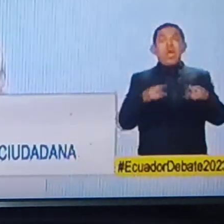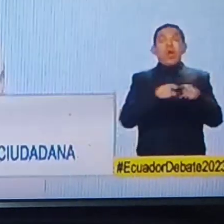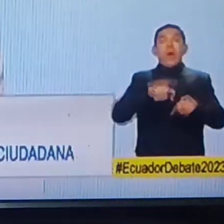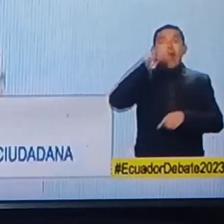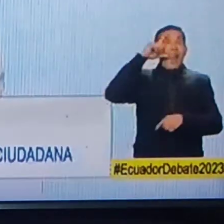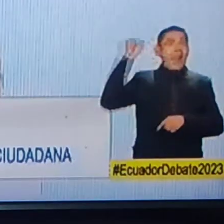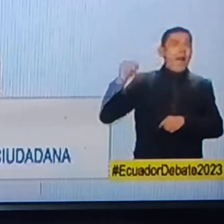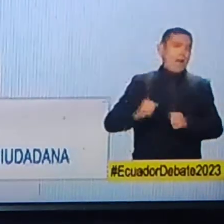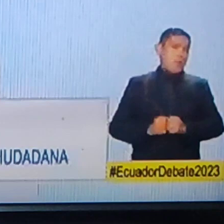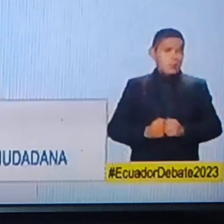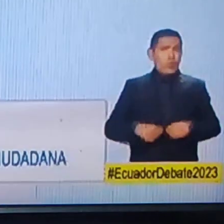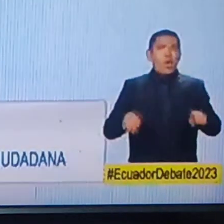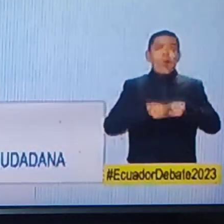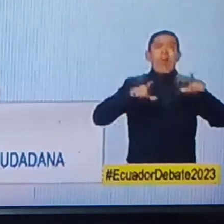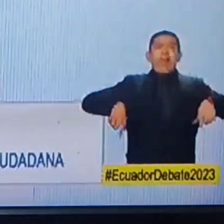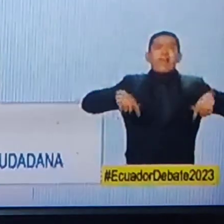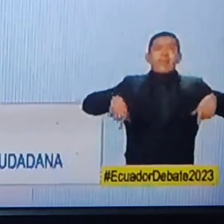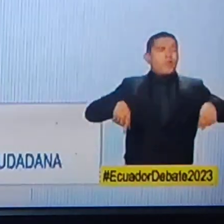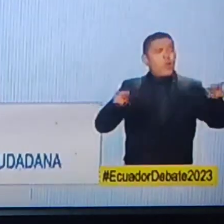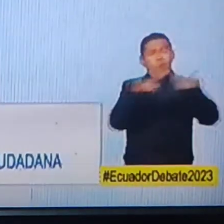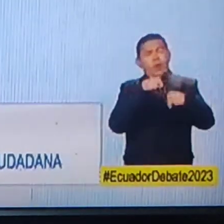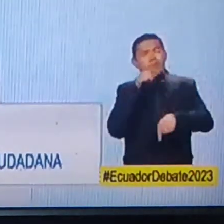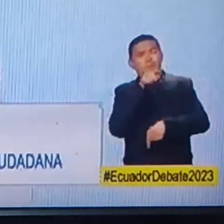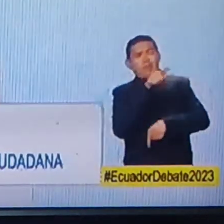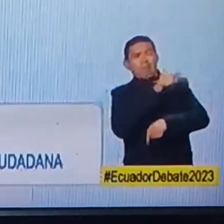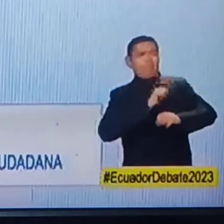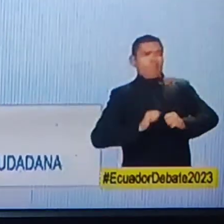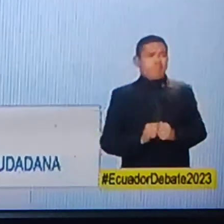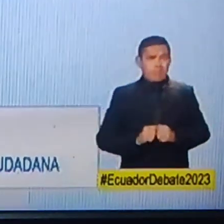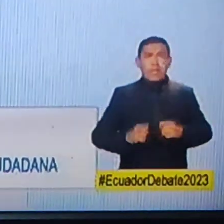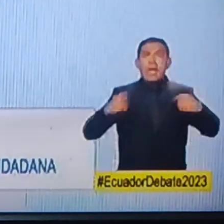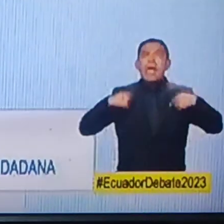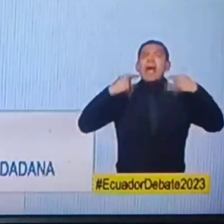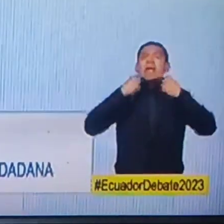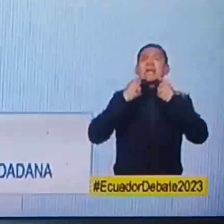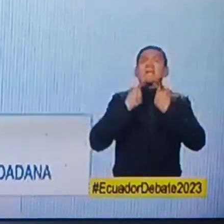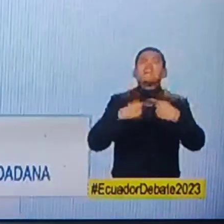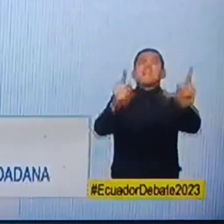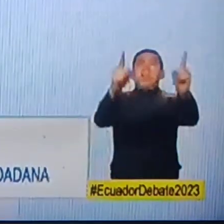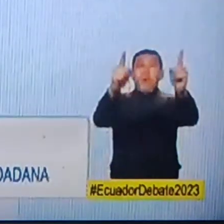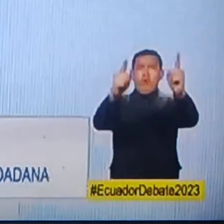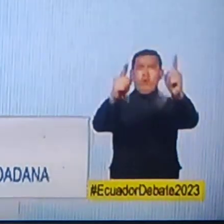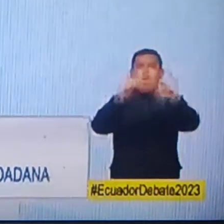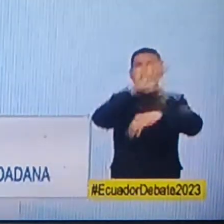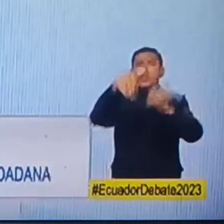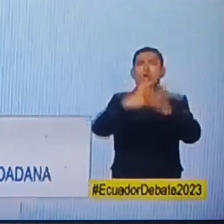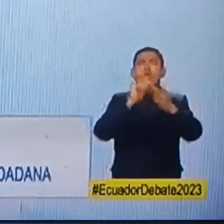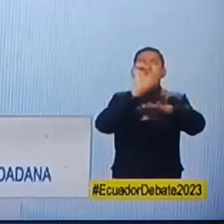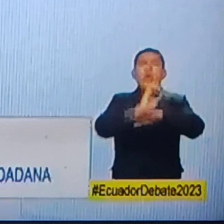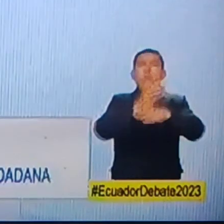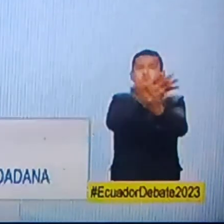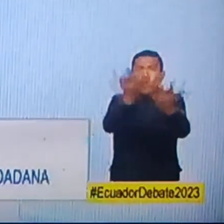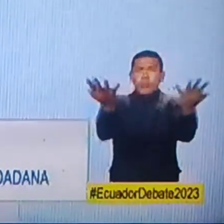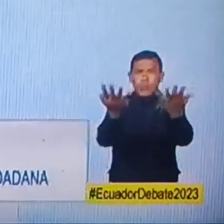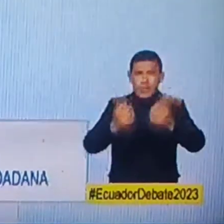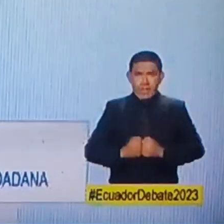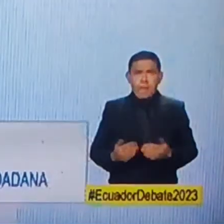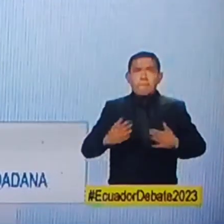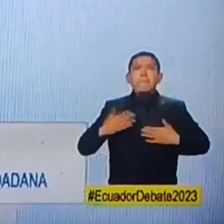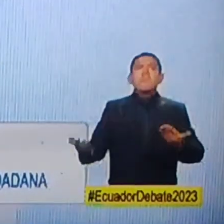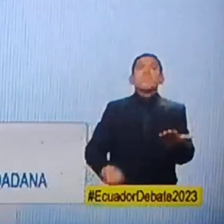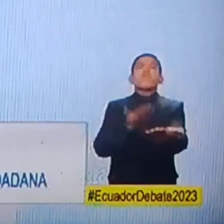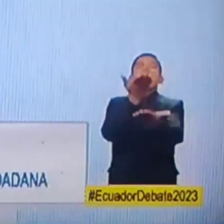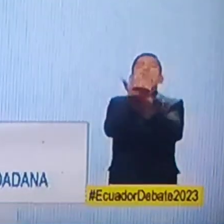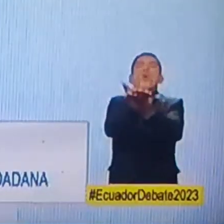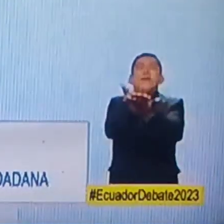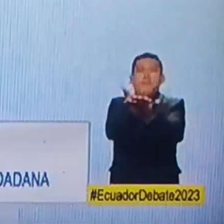Guillermo Lasso y de Lenín Moreno. Aquí estamos para decirle al pueblo ecuatoriano cuáles son las propuestas